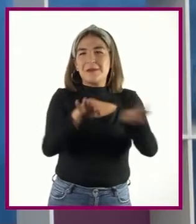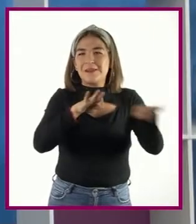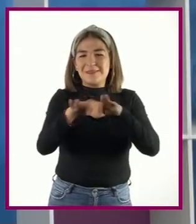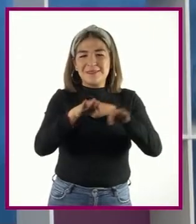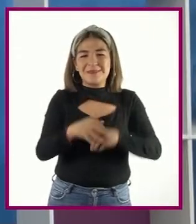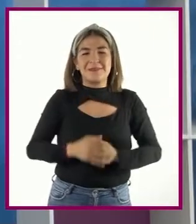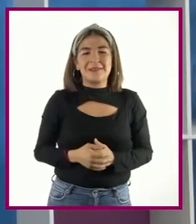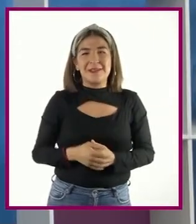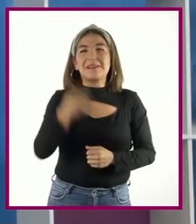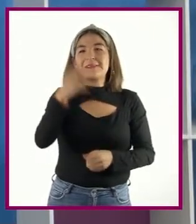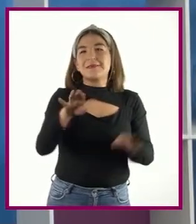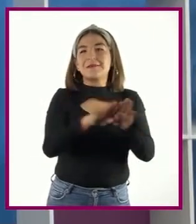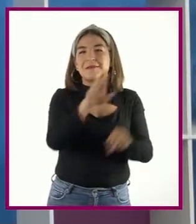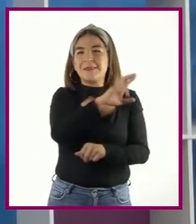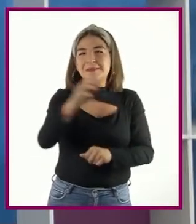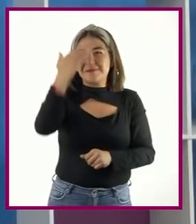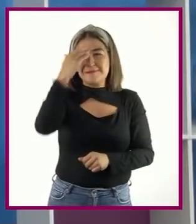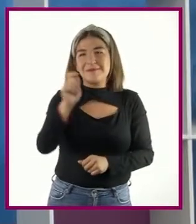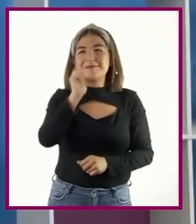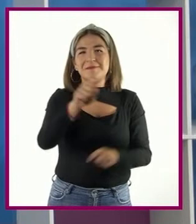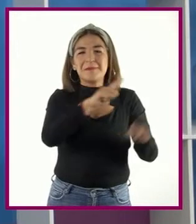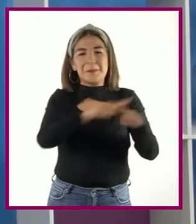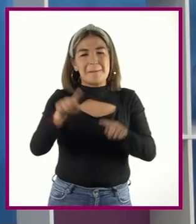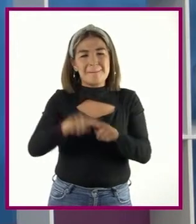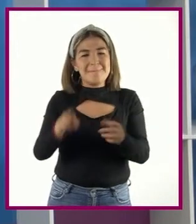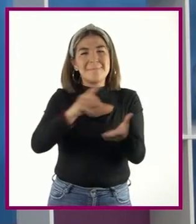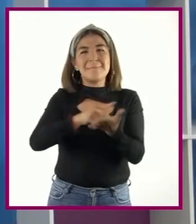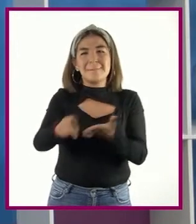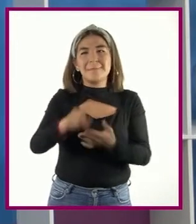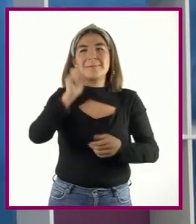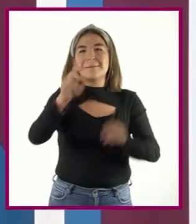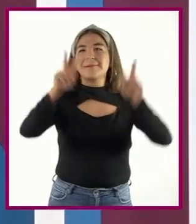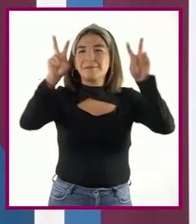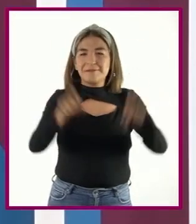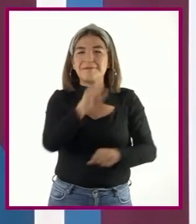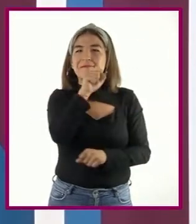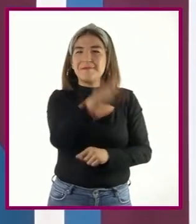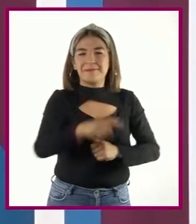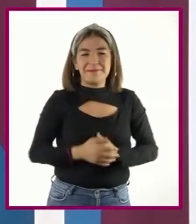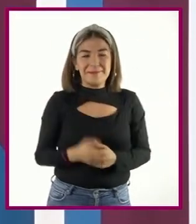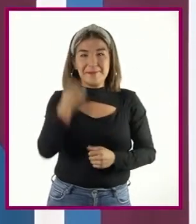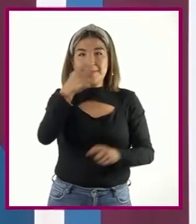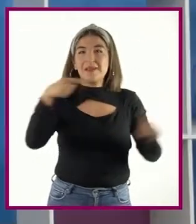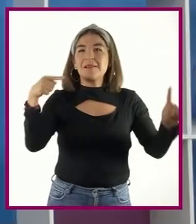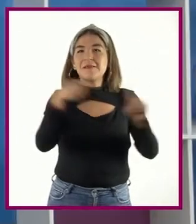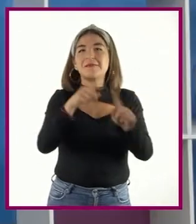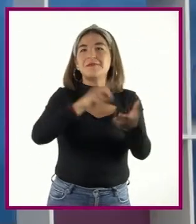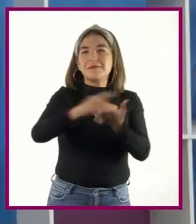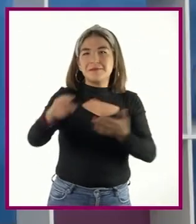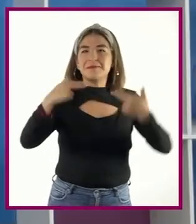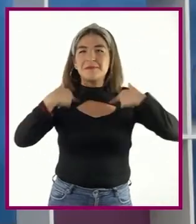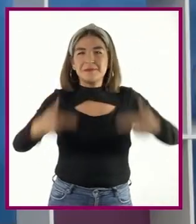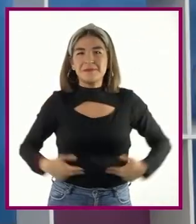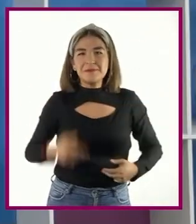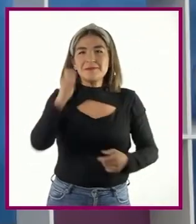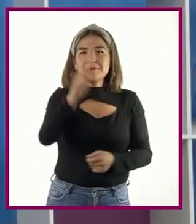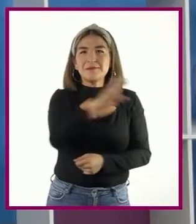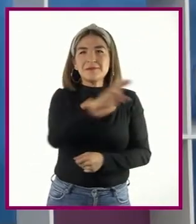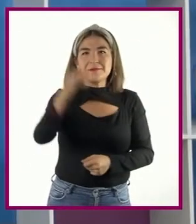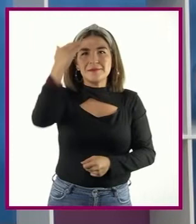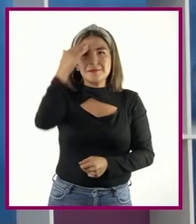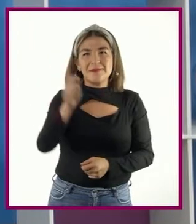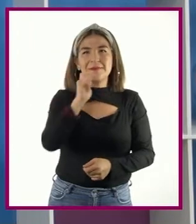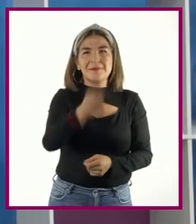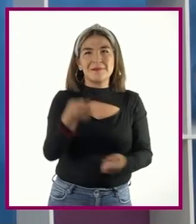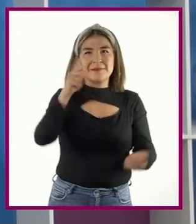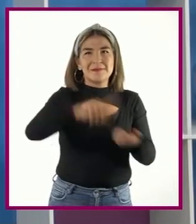trabajadora es reconocerle como sujeto de derechos y titular de los mismos. desde el enfoque de derechos humanos, se reconoce